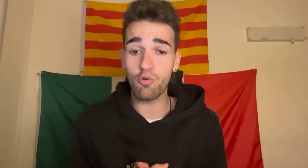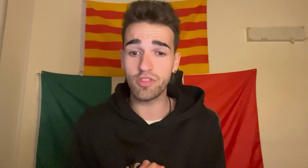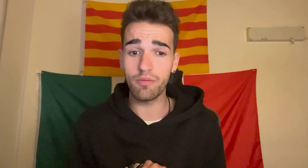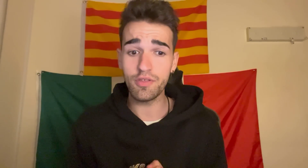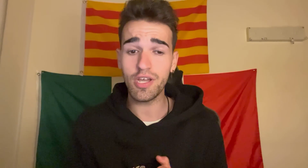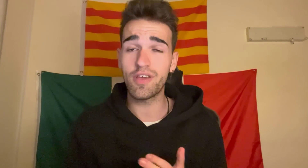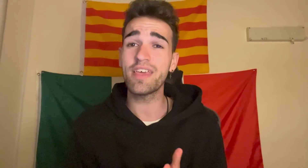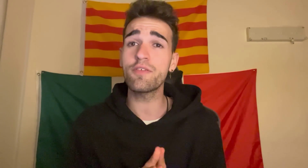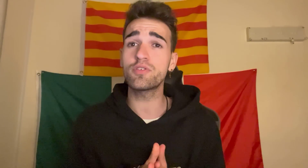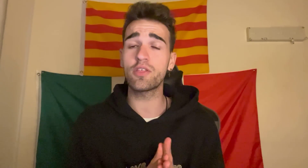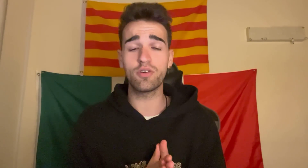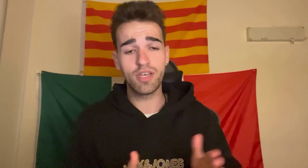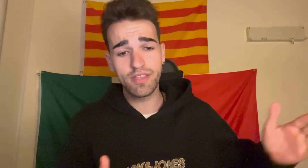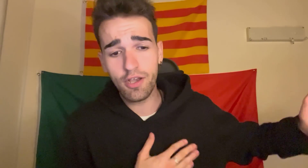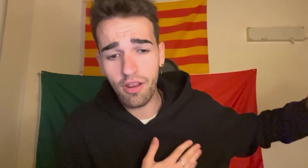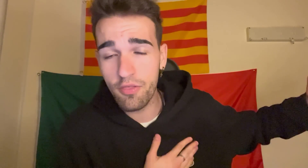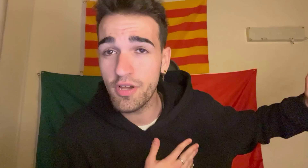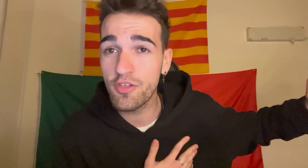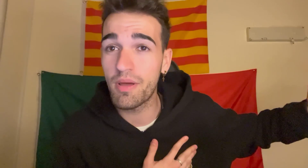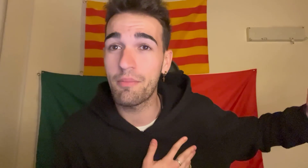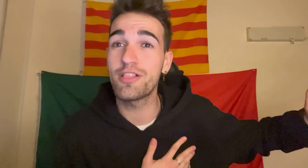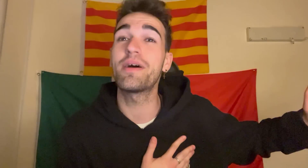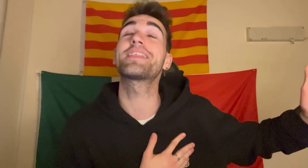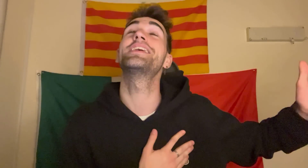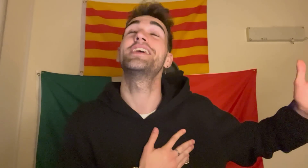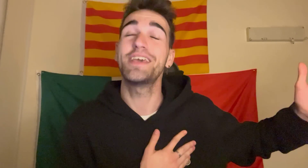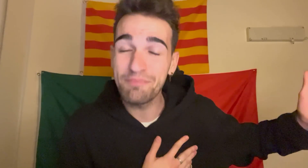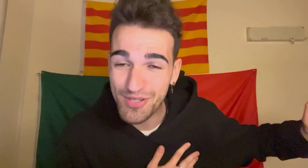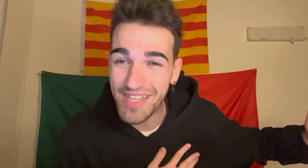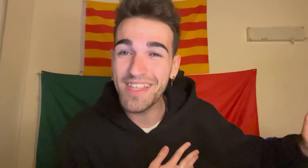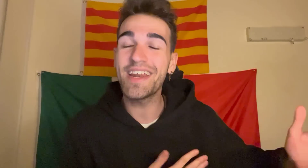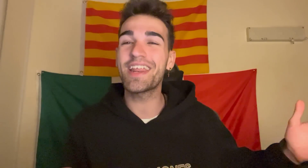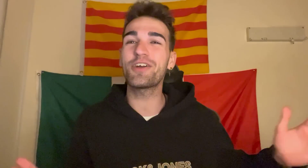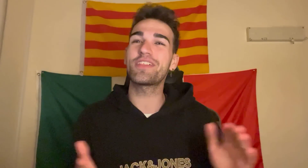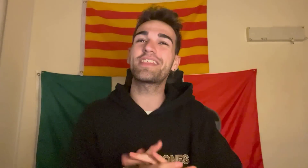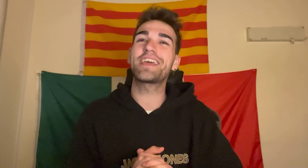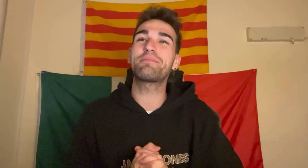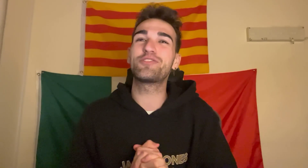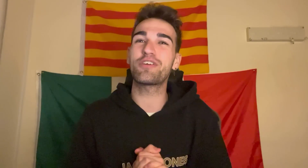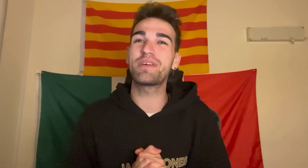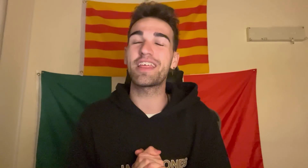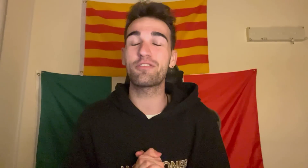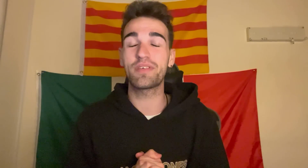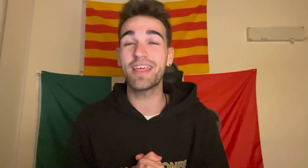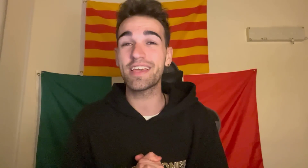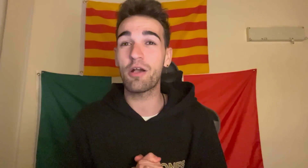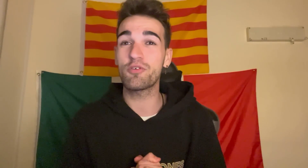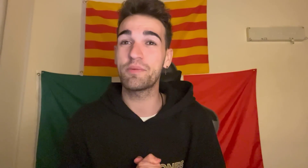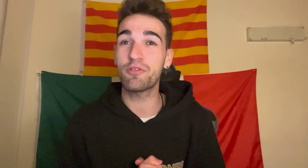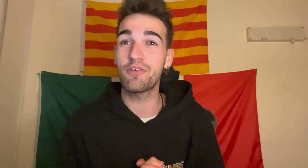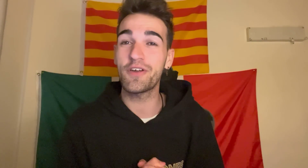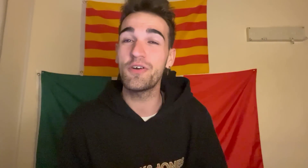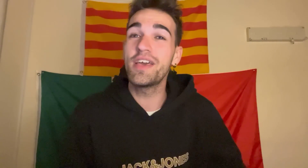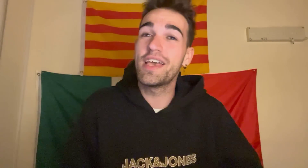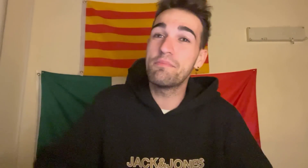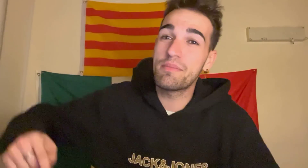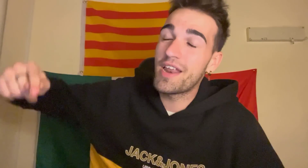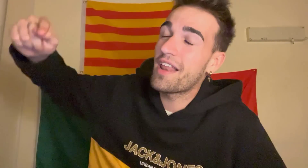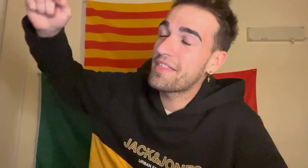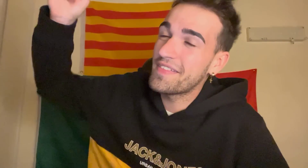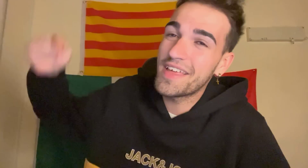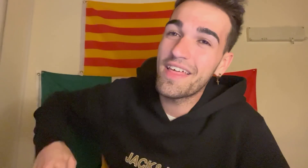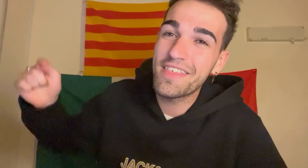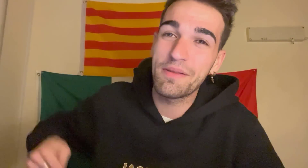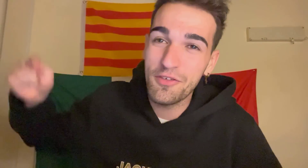espero que os haya gustado el vídeo, que lo hayáis disfrutado de corazón, que eso para mí es lo más importante. Recordad seguirme en todas mis redes sociales, que como siempre os lo dejo en